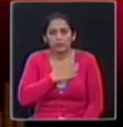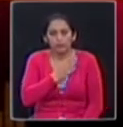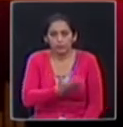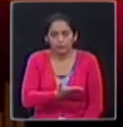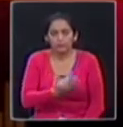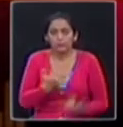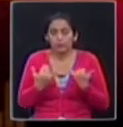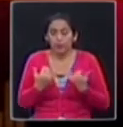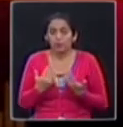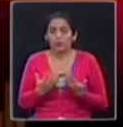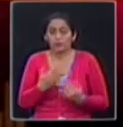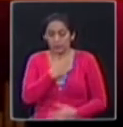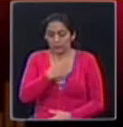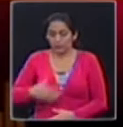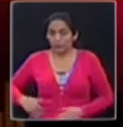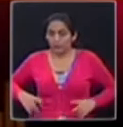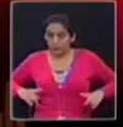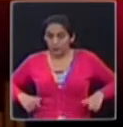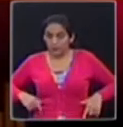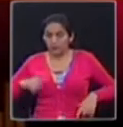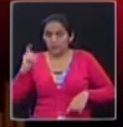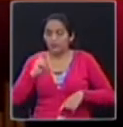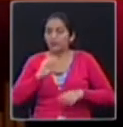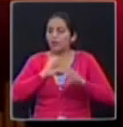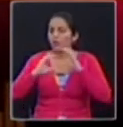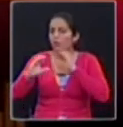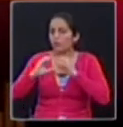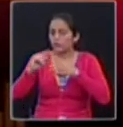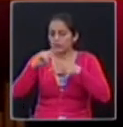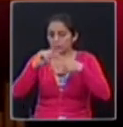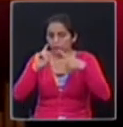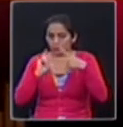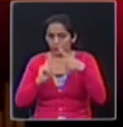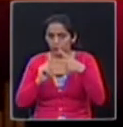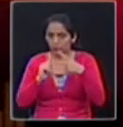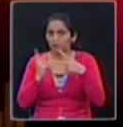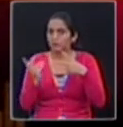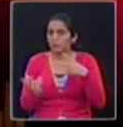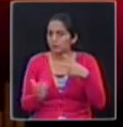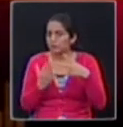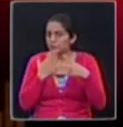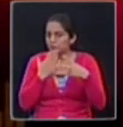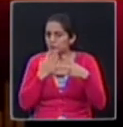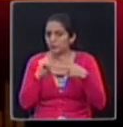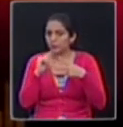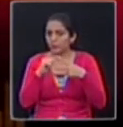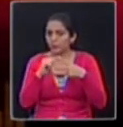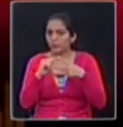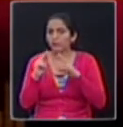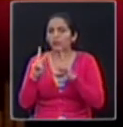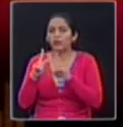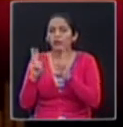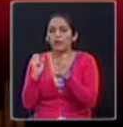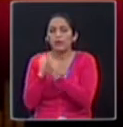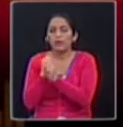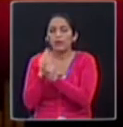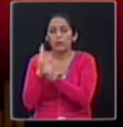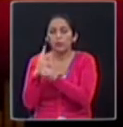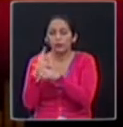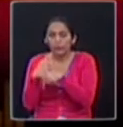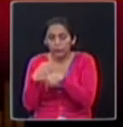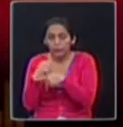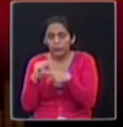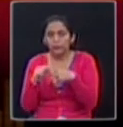campo para resolver dos temas fundamentales que creemos nosotros los trabajadores: el tema de la producción y el tema del empleo. Uno de